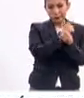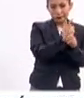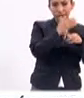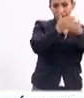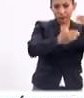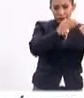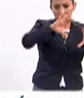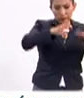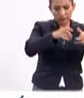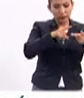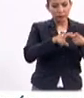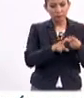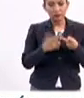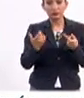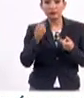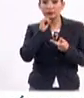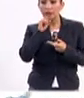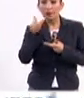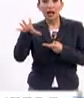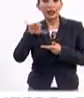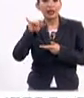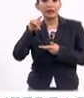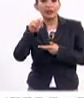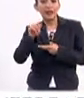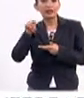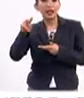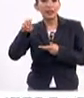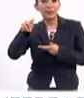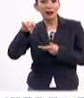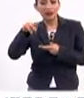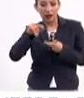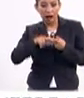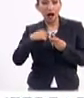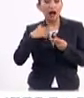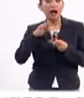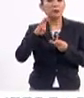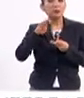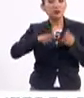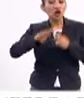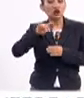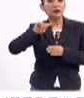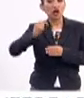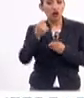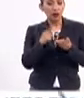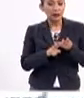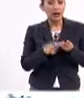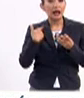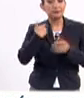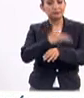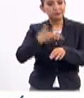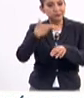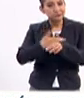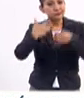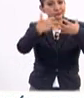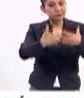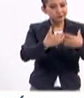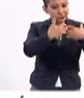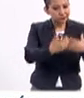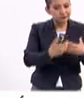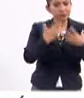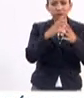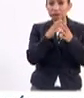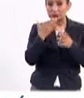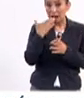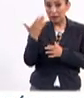en desarrollo comunitario, pero tenemos ingeniería en telemática, en biotecnología, en gestión industrial.